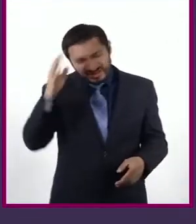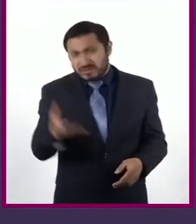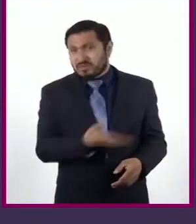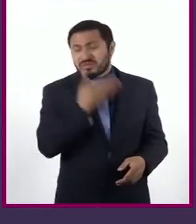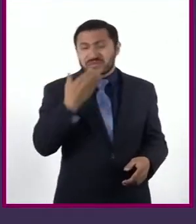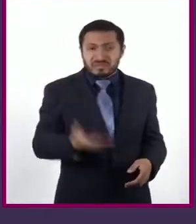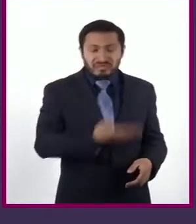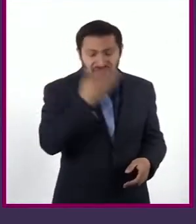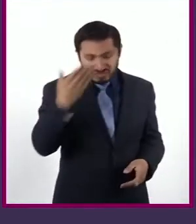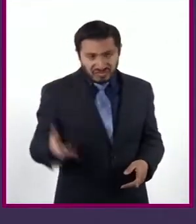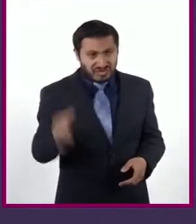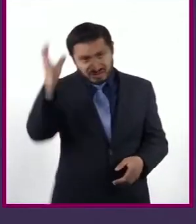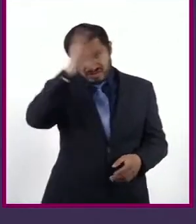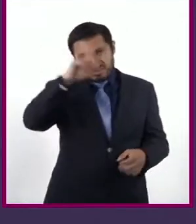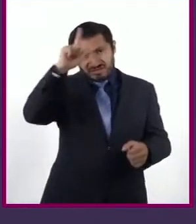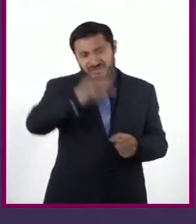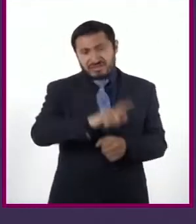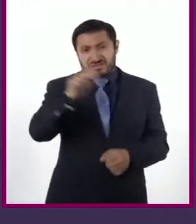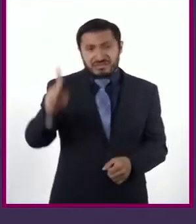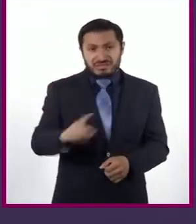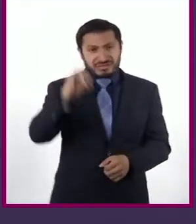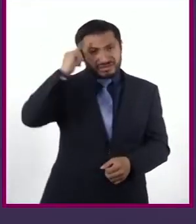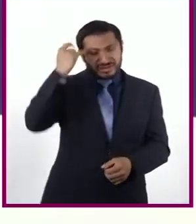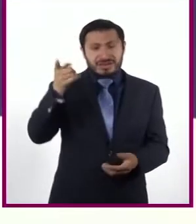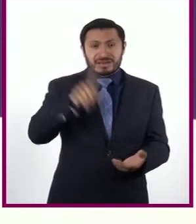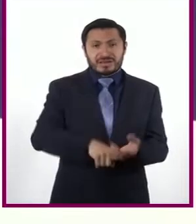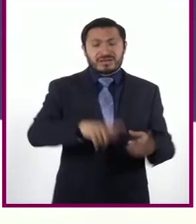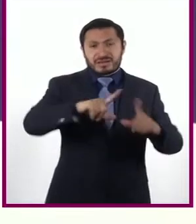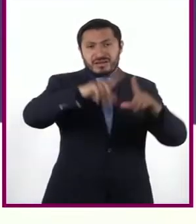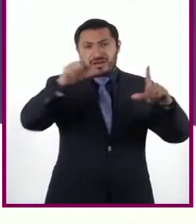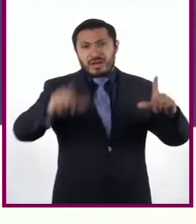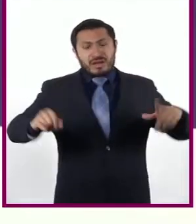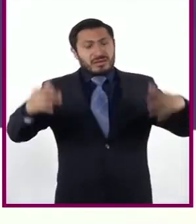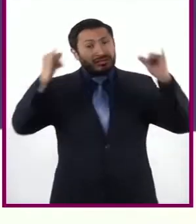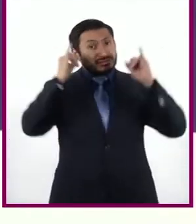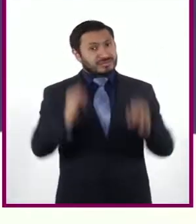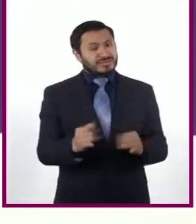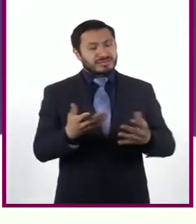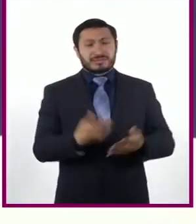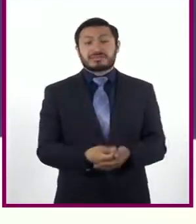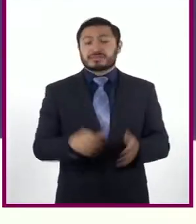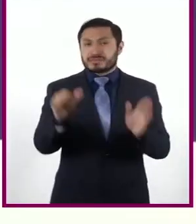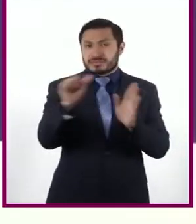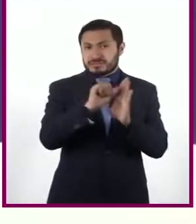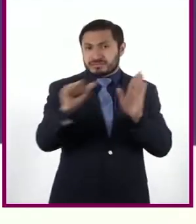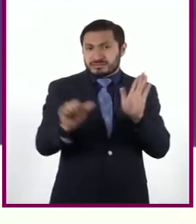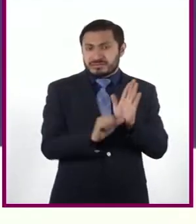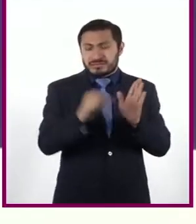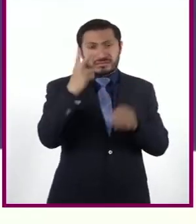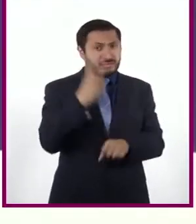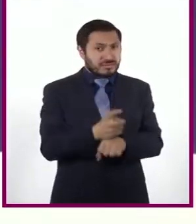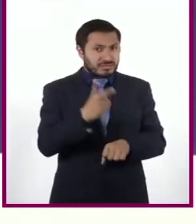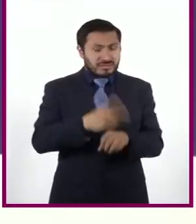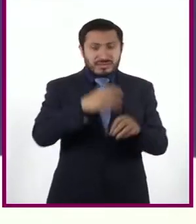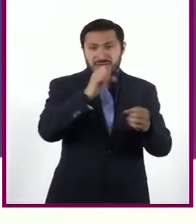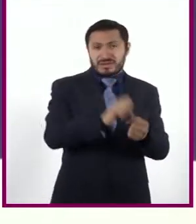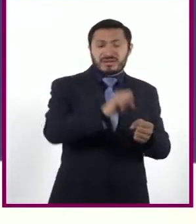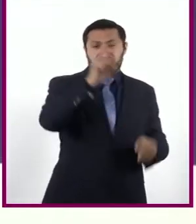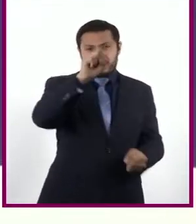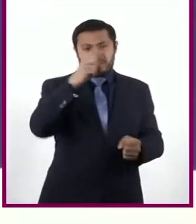pueblos indígenas son partes de la identidad nacional? El artículo 2 de la Constitución de México